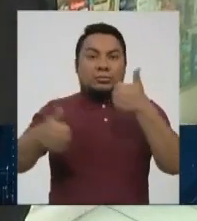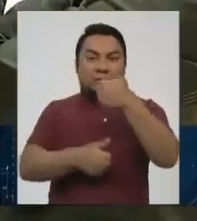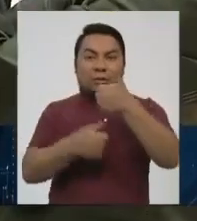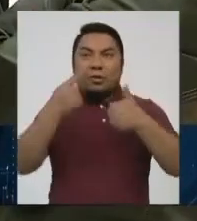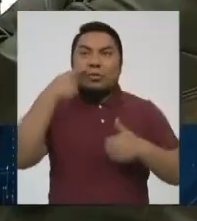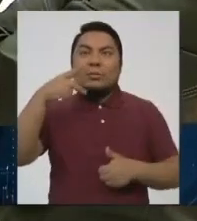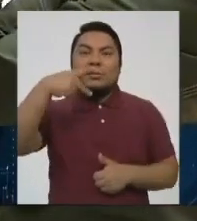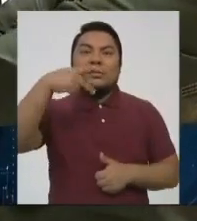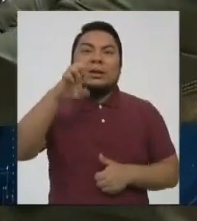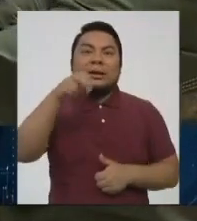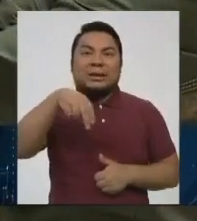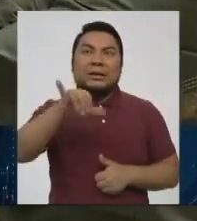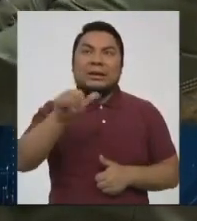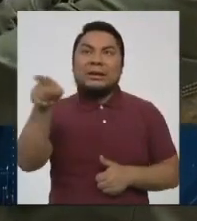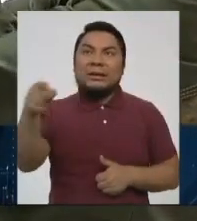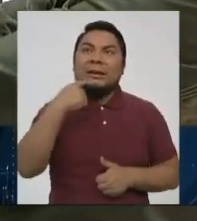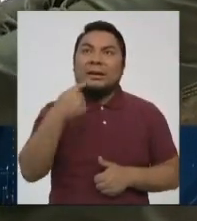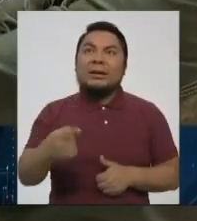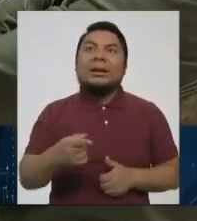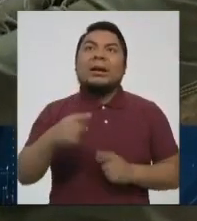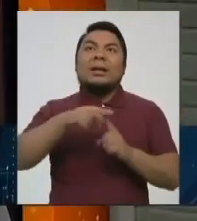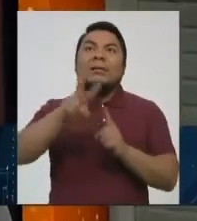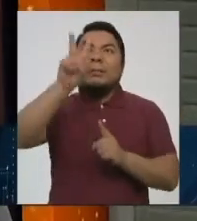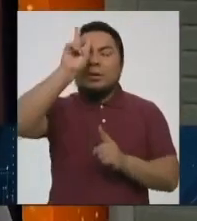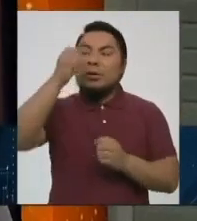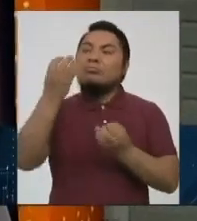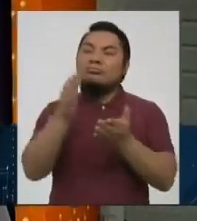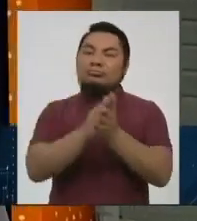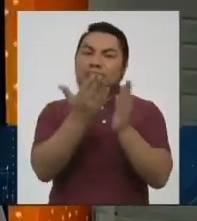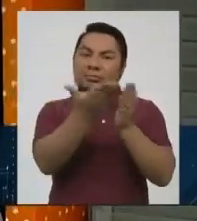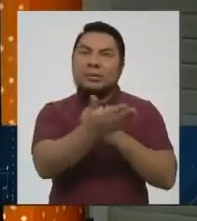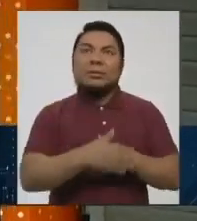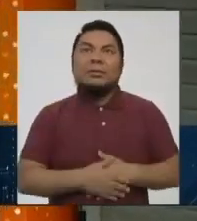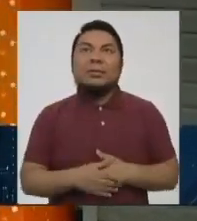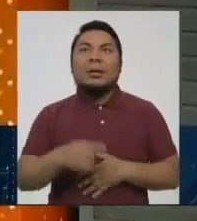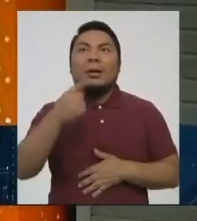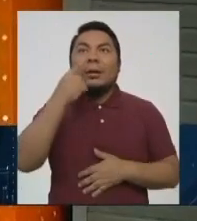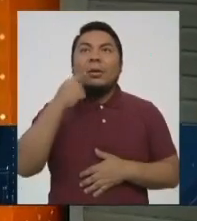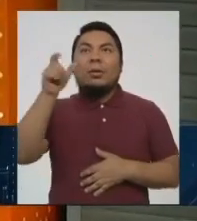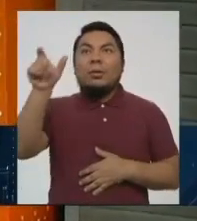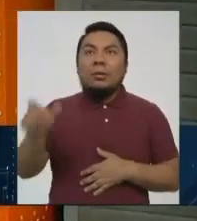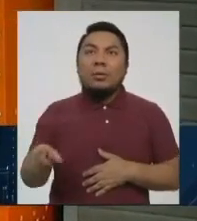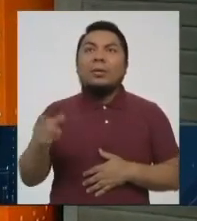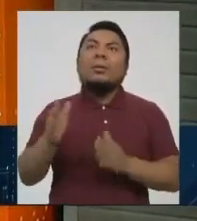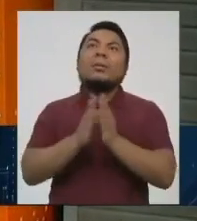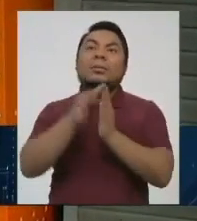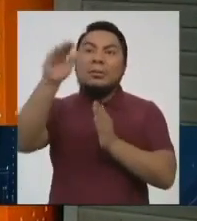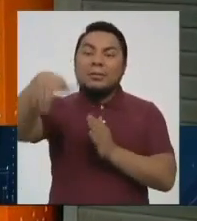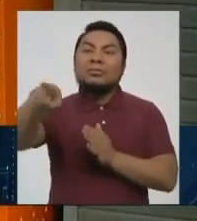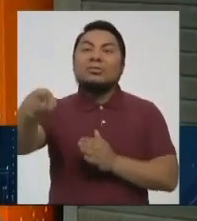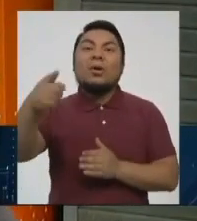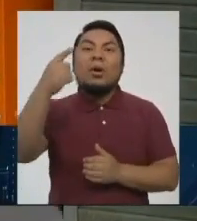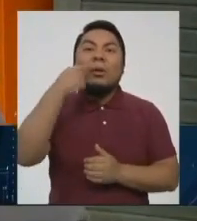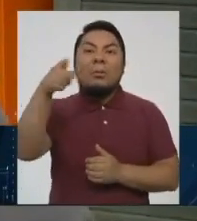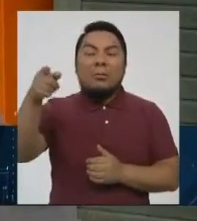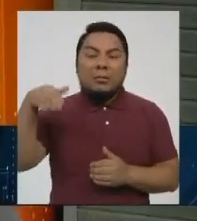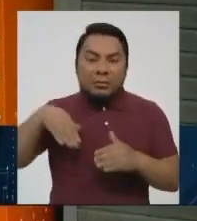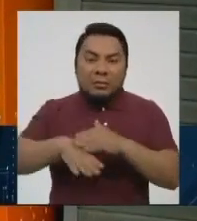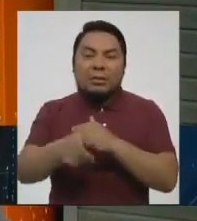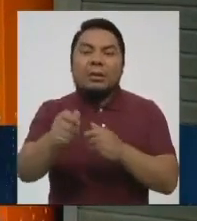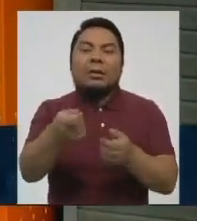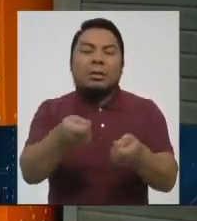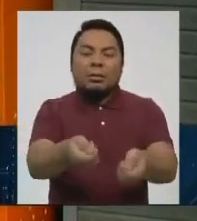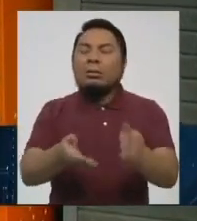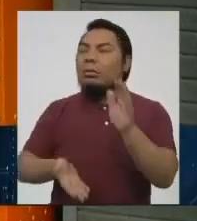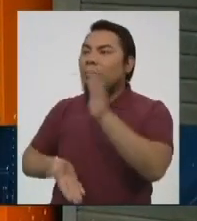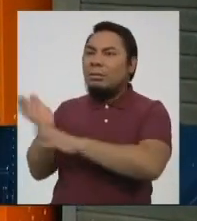hizo un llamado a esa persona a través de TV Perú. El cliente de Boticas que ha venido a retirar dinero, que se acerque a Boticas